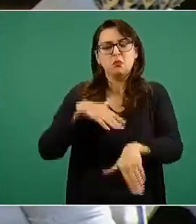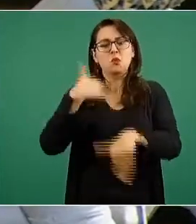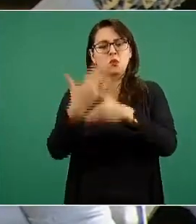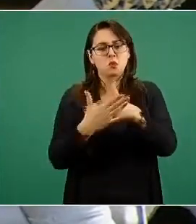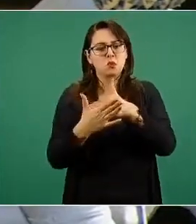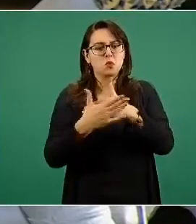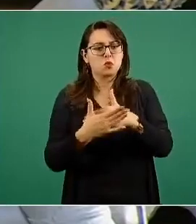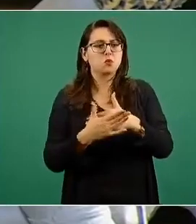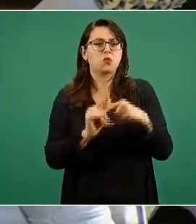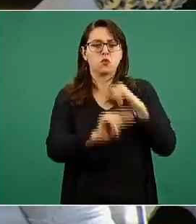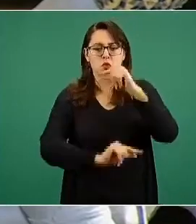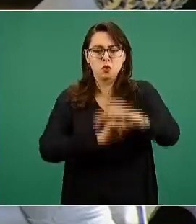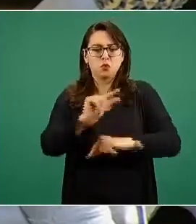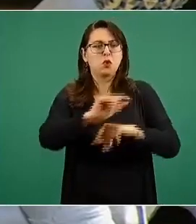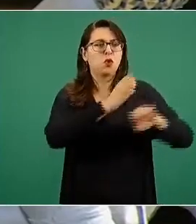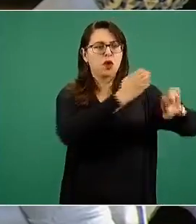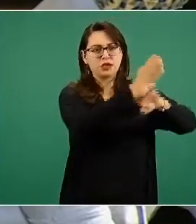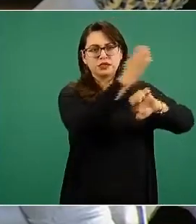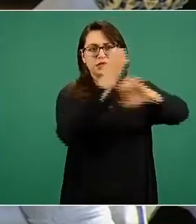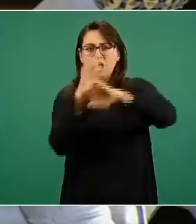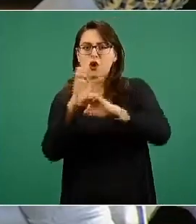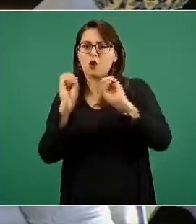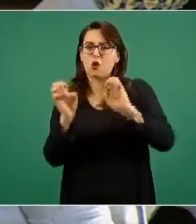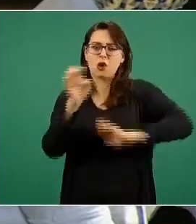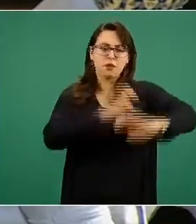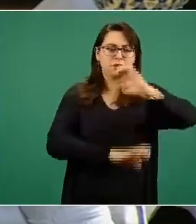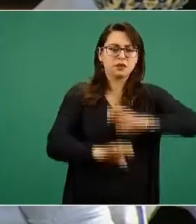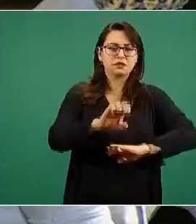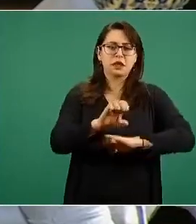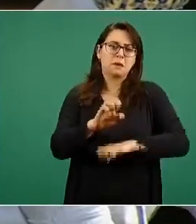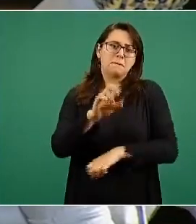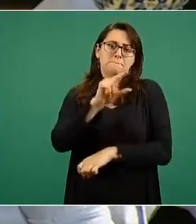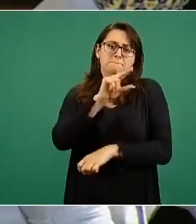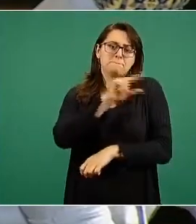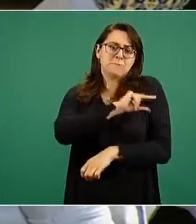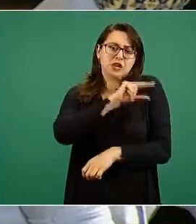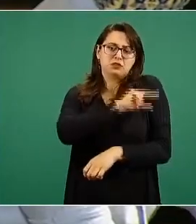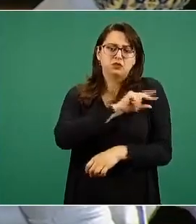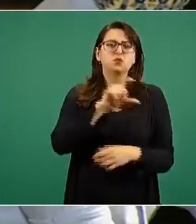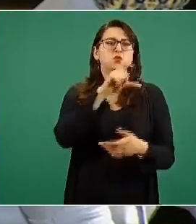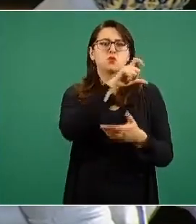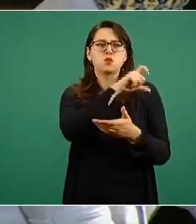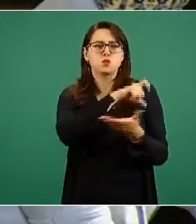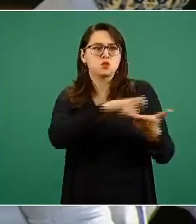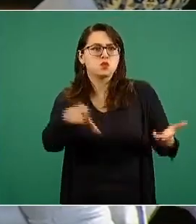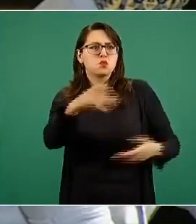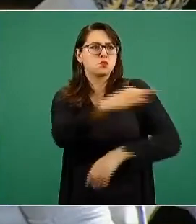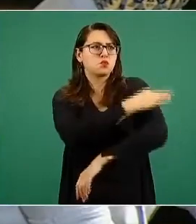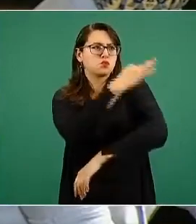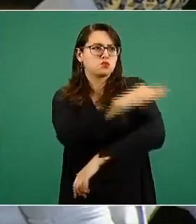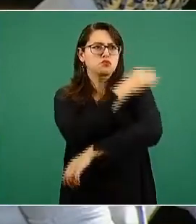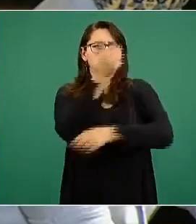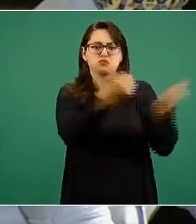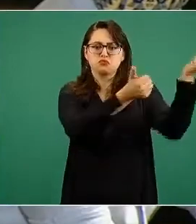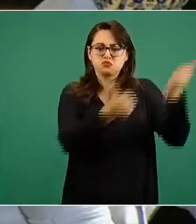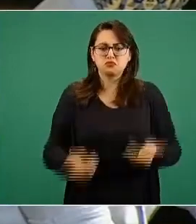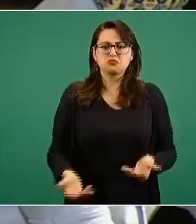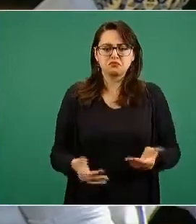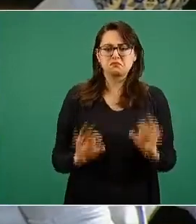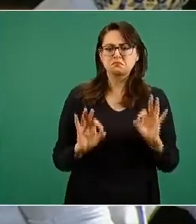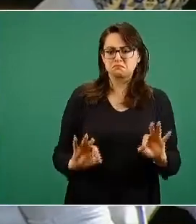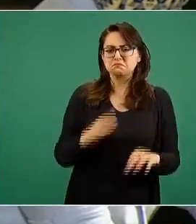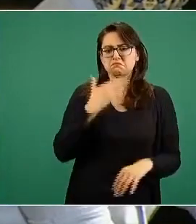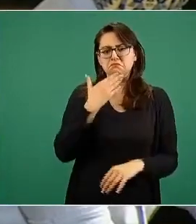tener lotes de vacunas. En este caso, la Secretaría de Salud, ahora sí que hoy estando usted como su representante, ¿cómo aprecia eso? ¿Cómo